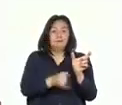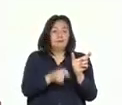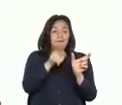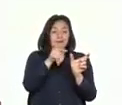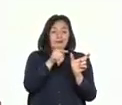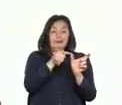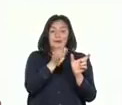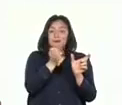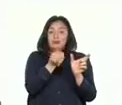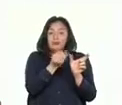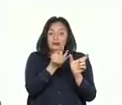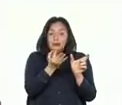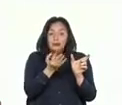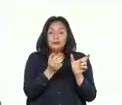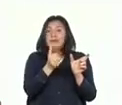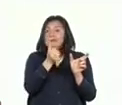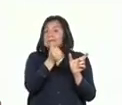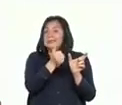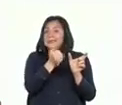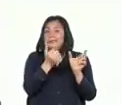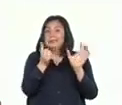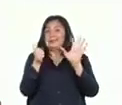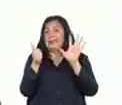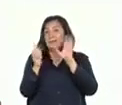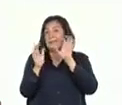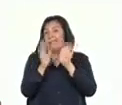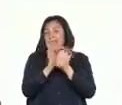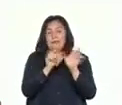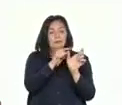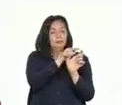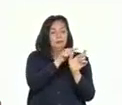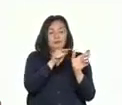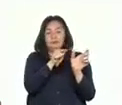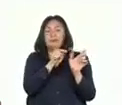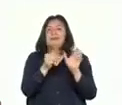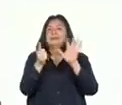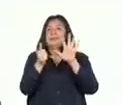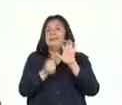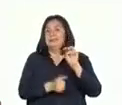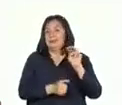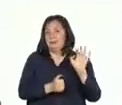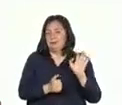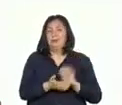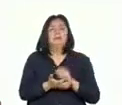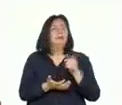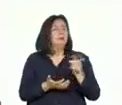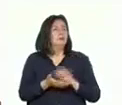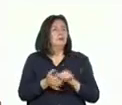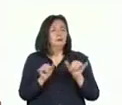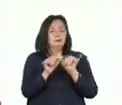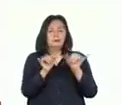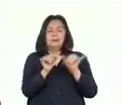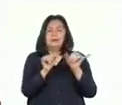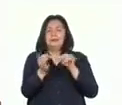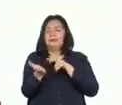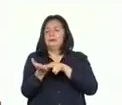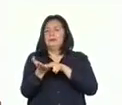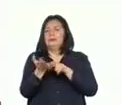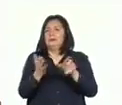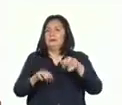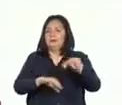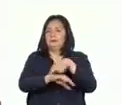objeto coincide con el número 6, por ejemplo, se dice que mide 6 centímetros. Al medir el borrador con la